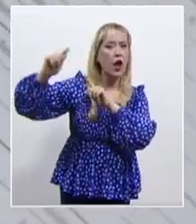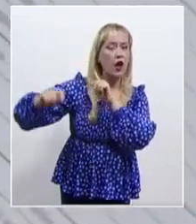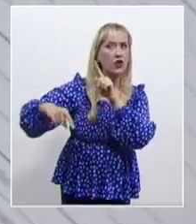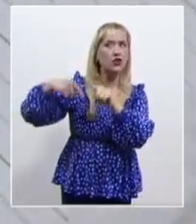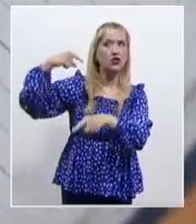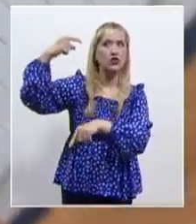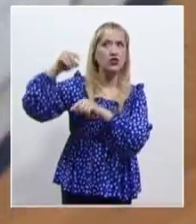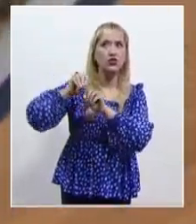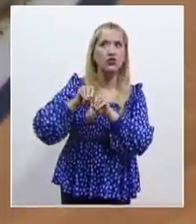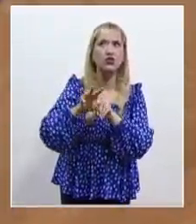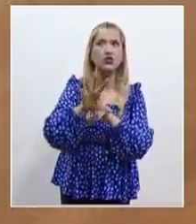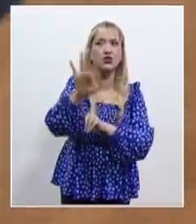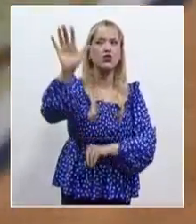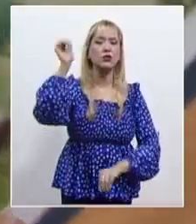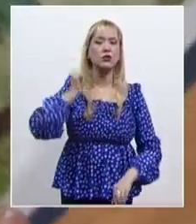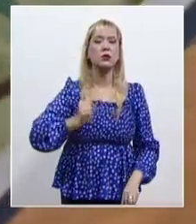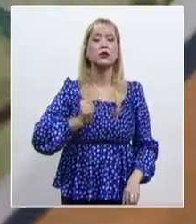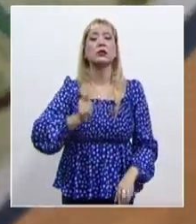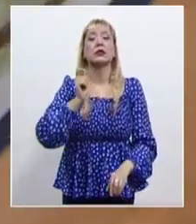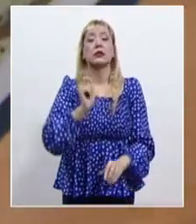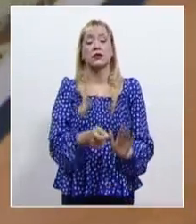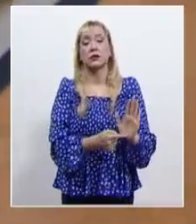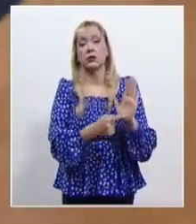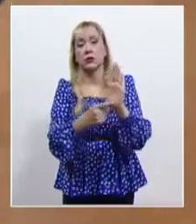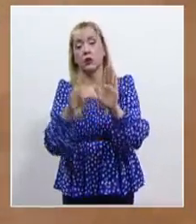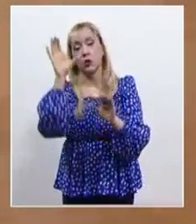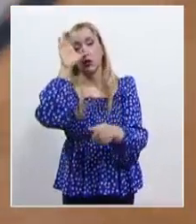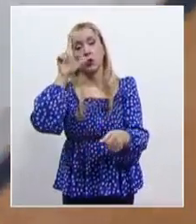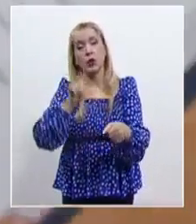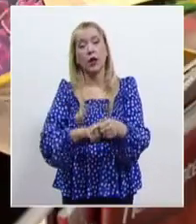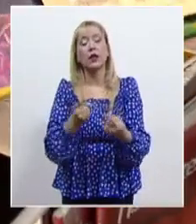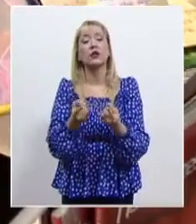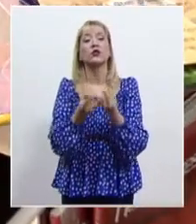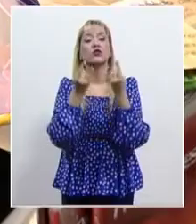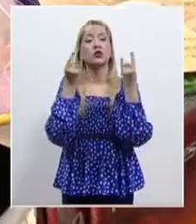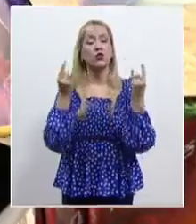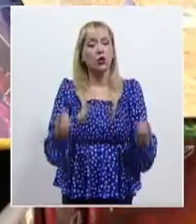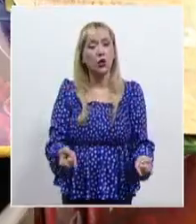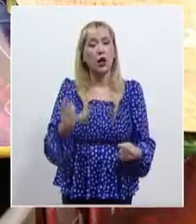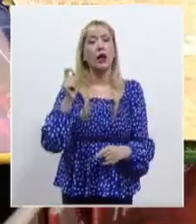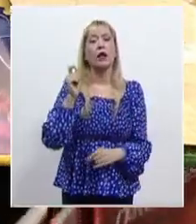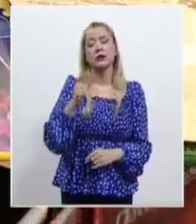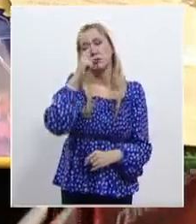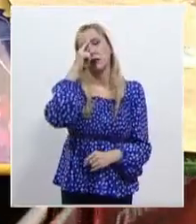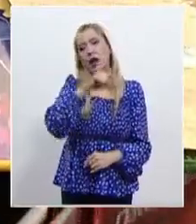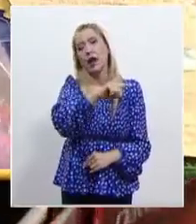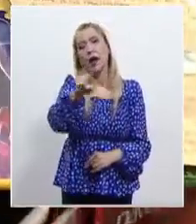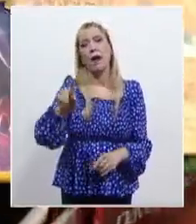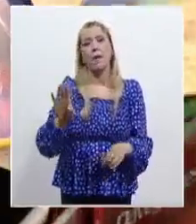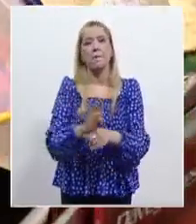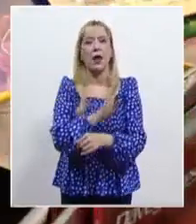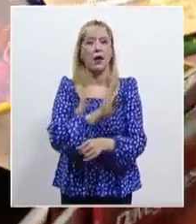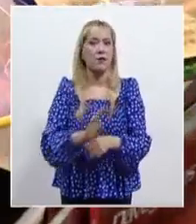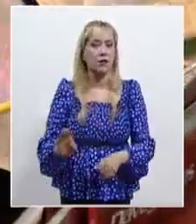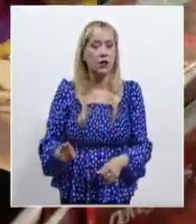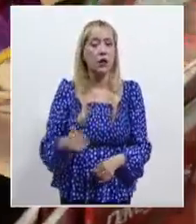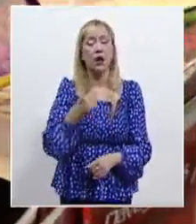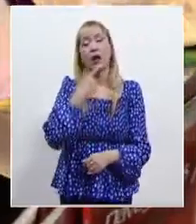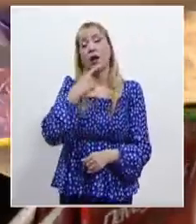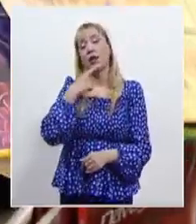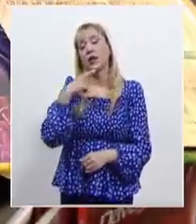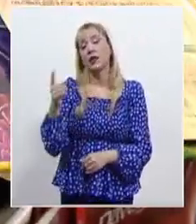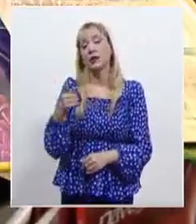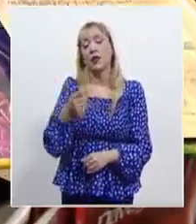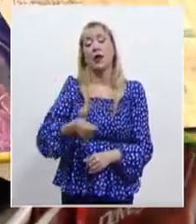está estrechamente relacionada con el acceso a bienes culturales y al conocimiento acumulado en beneficio de la nación. De acuerdo con un criterio de la